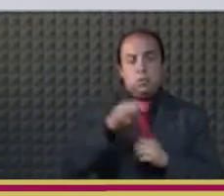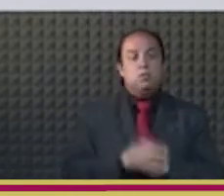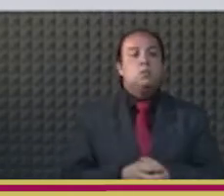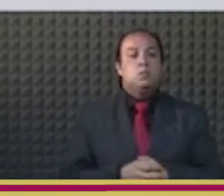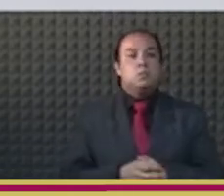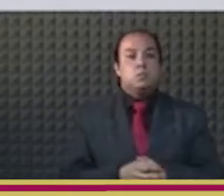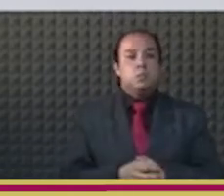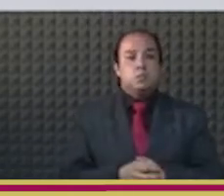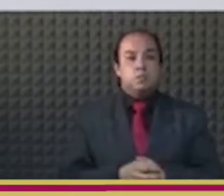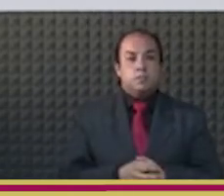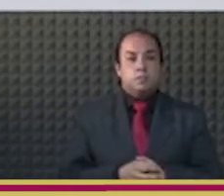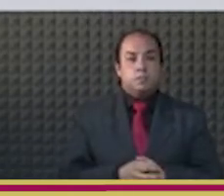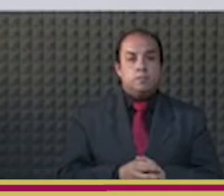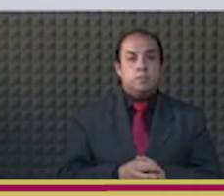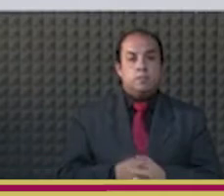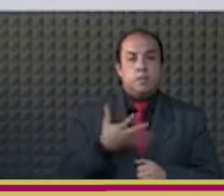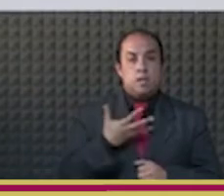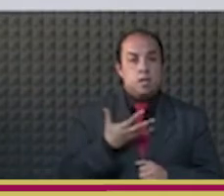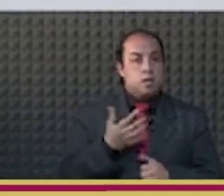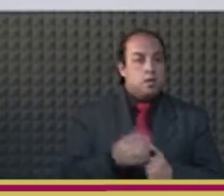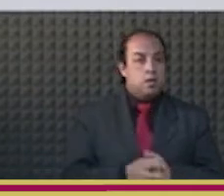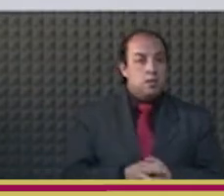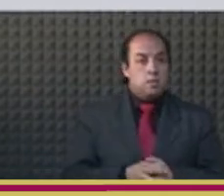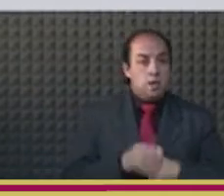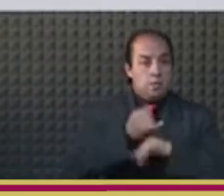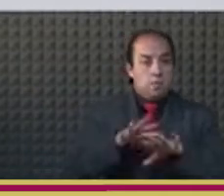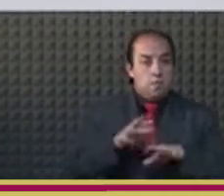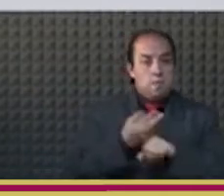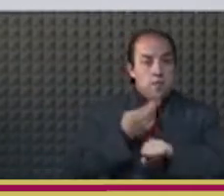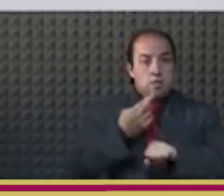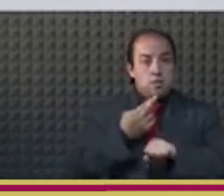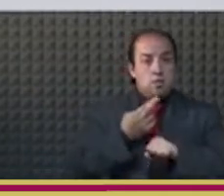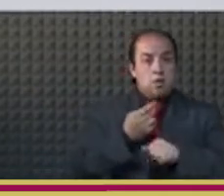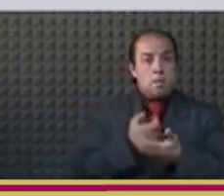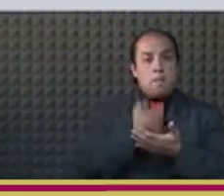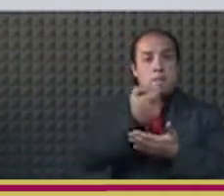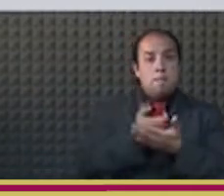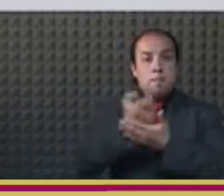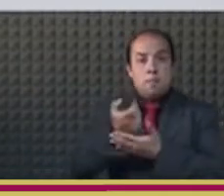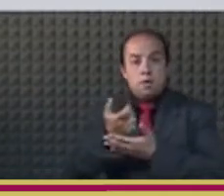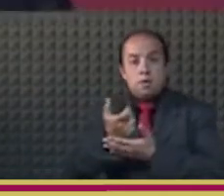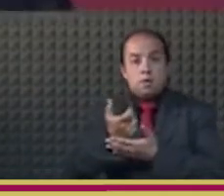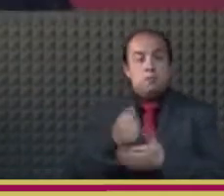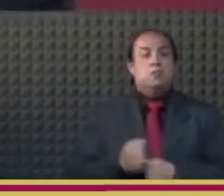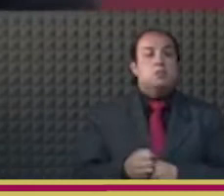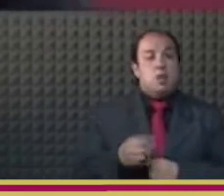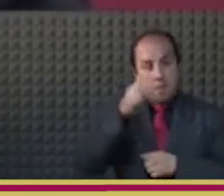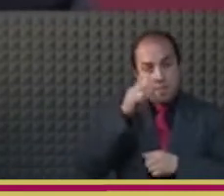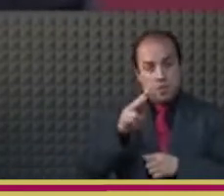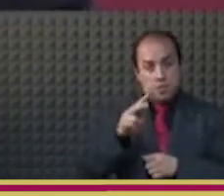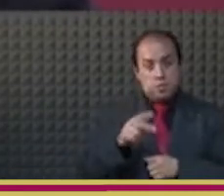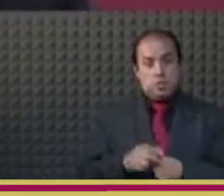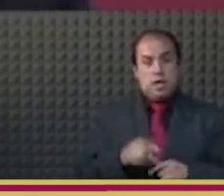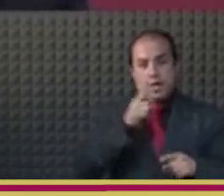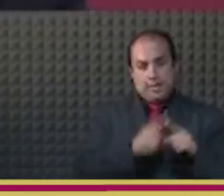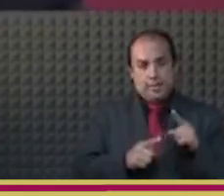2019, habíamos registrado los mayores aumentos al salario mínimo en México, ya